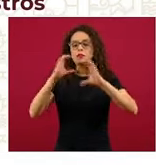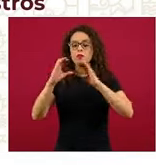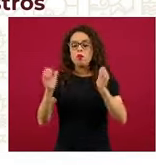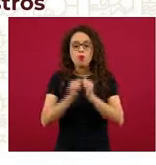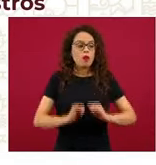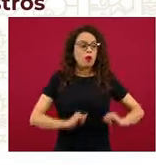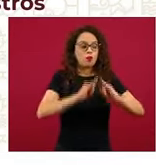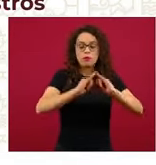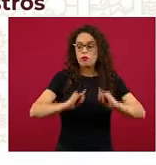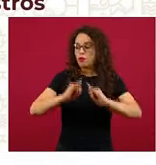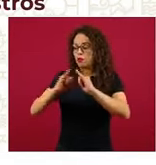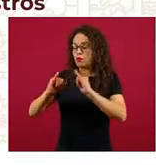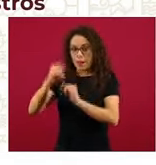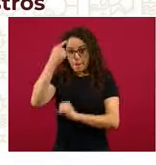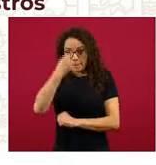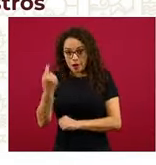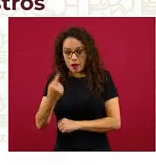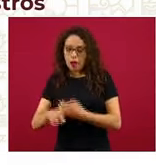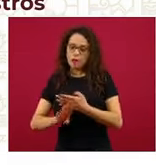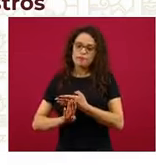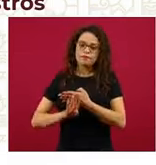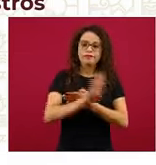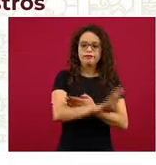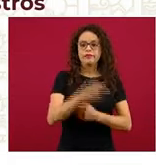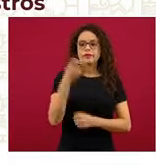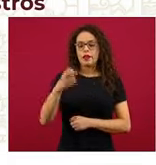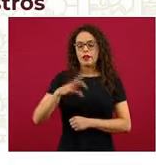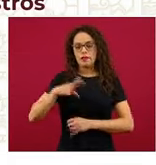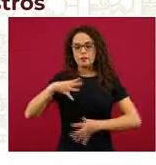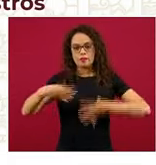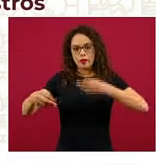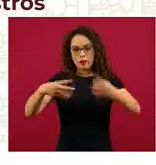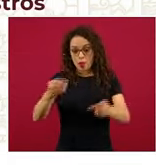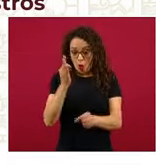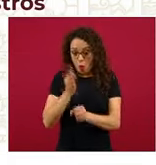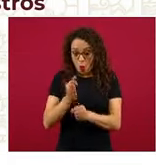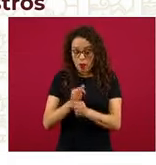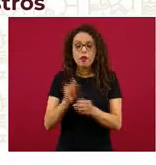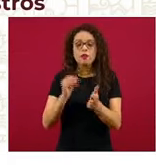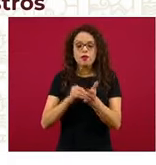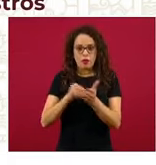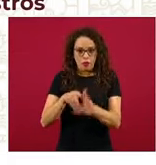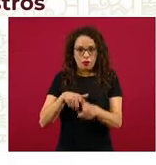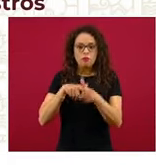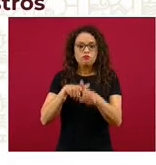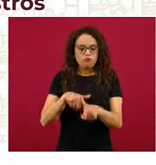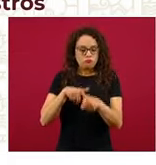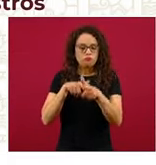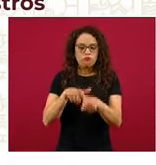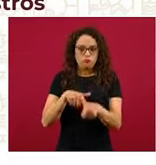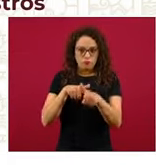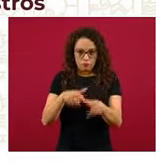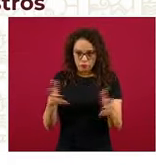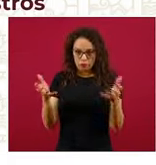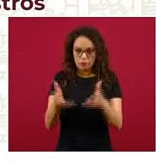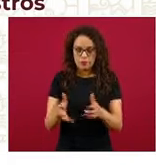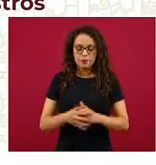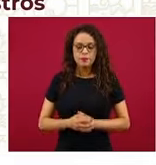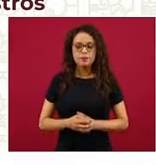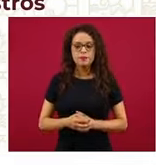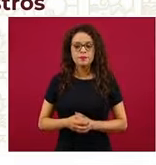la prevención de la pandemia, cosa que seguimos haciendo en todos los espacios de nuestra demarcación.